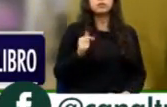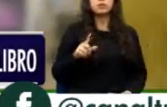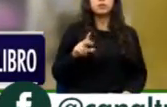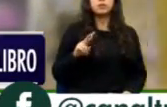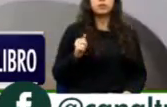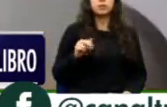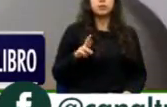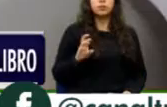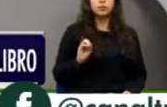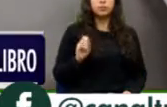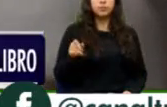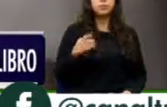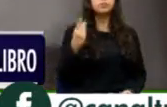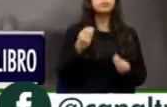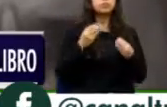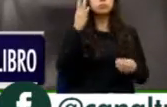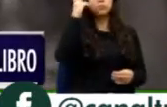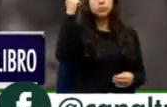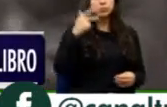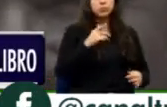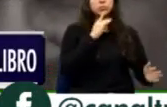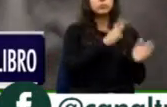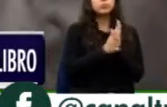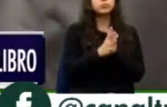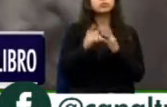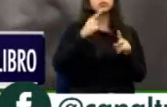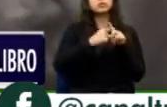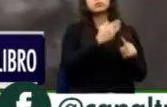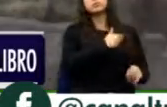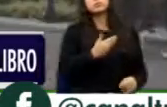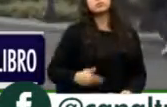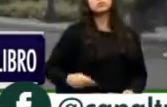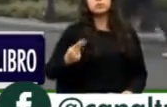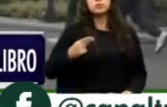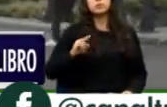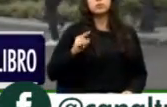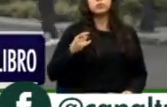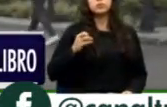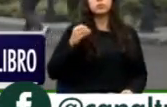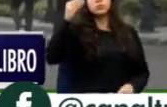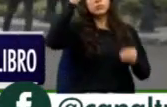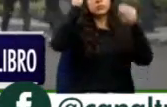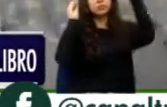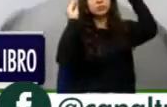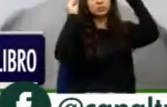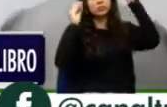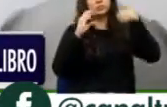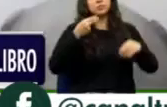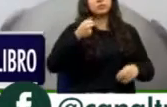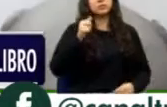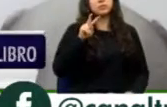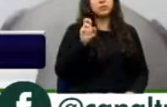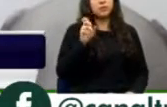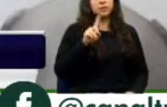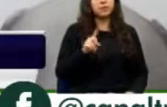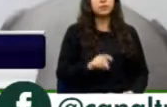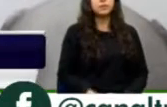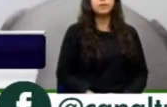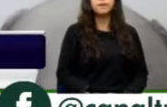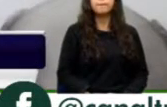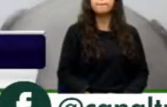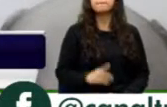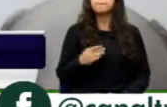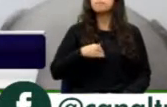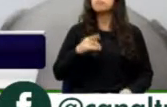narra historias sobre la vida secreta del expresidente venezolano Hugo Rafael Chávez Frías. Contacto directo con